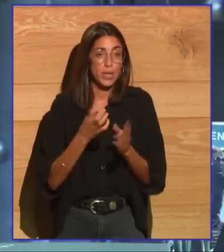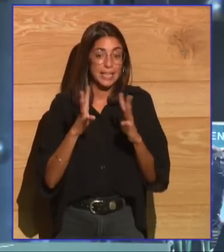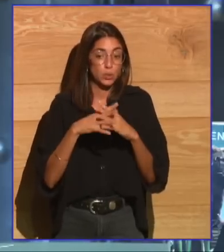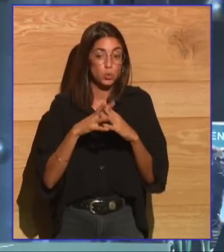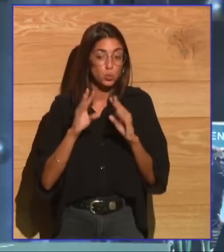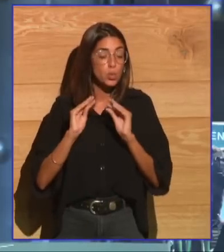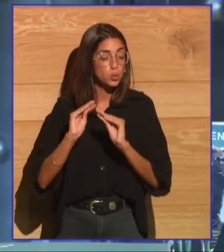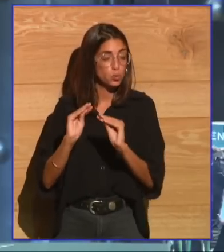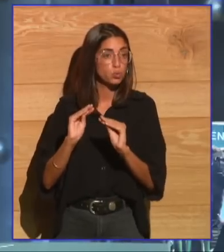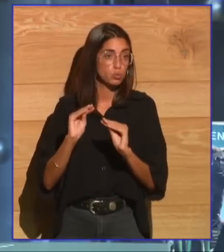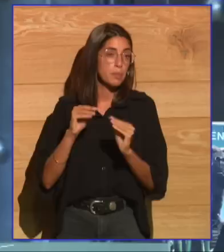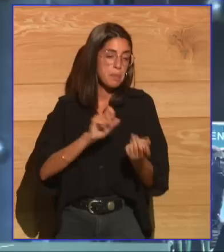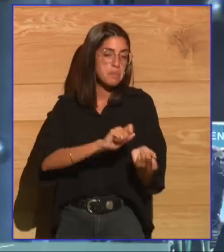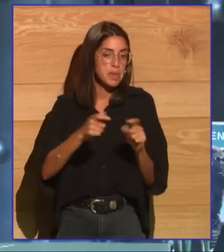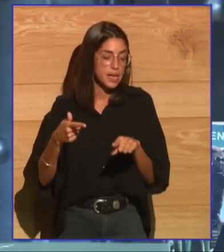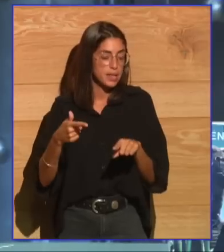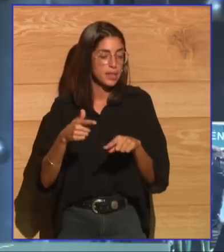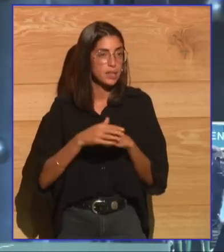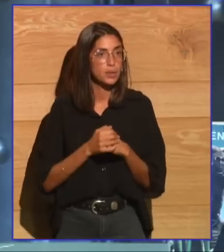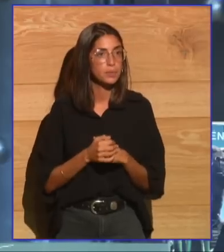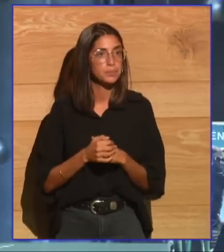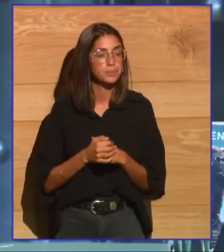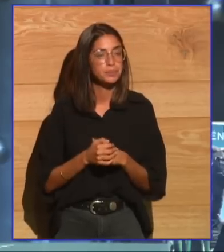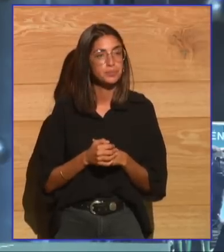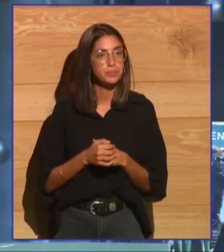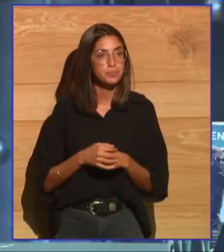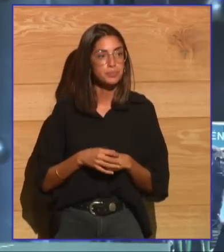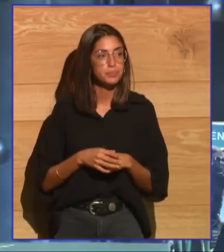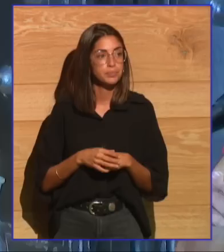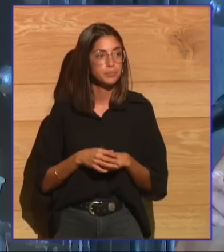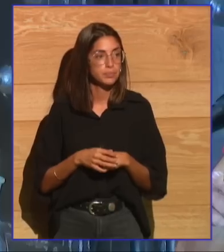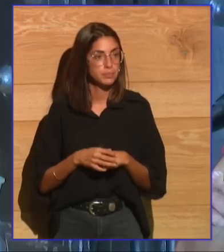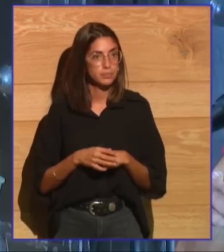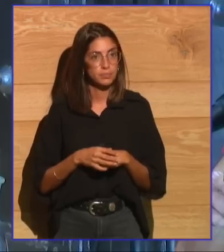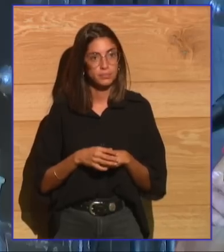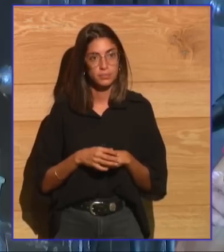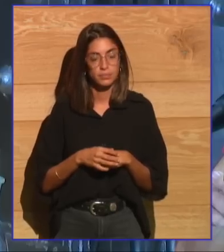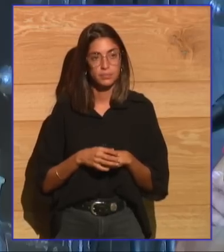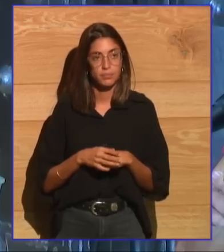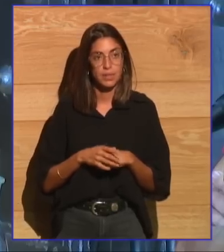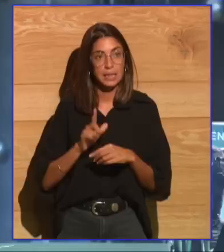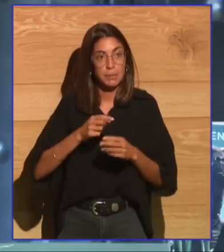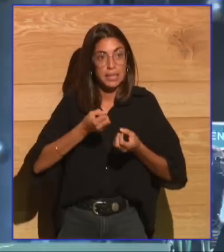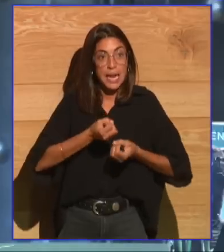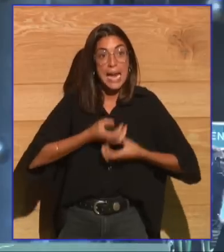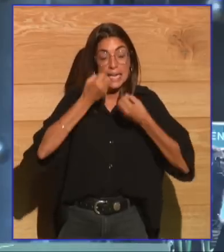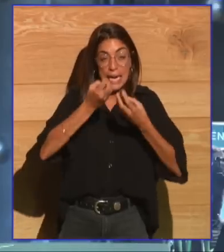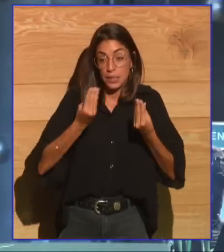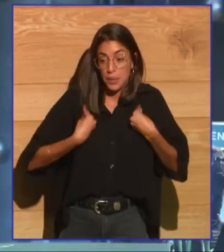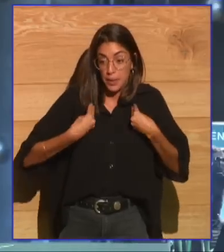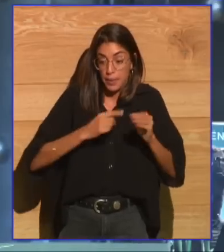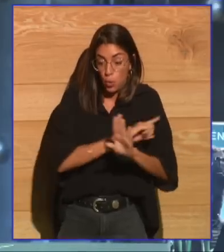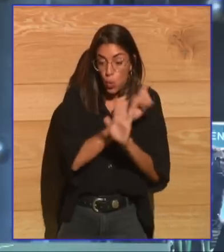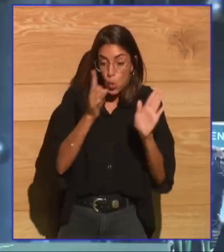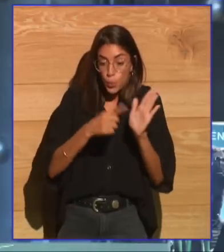tiempo por un periodo que cubre la narrativa de vida completa sí claro